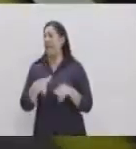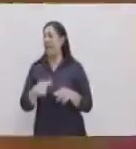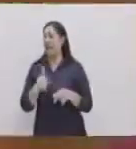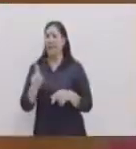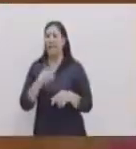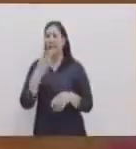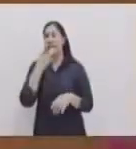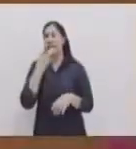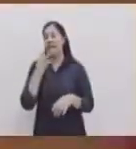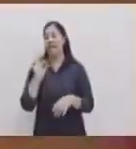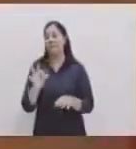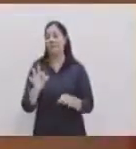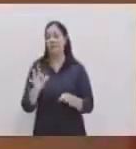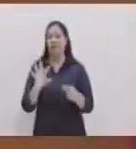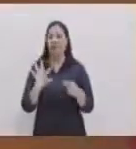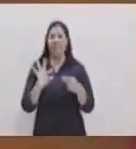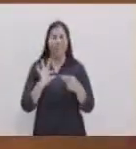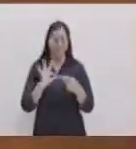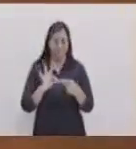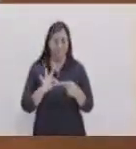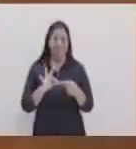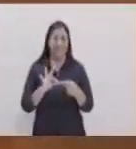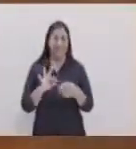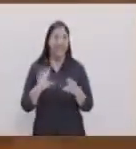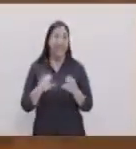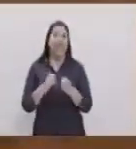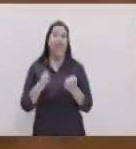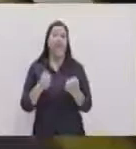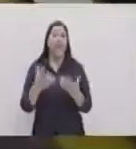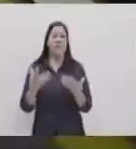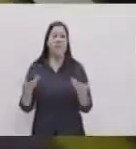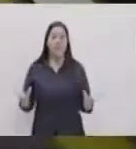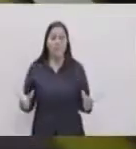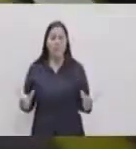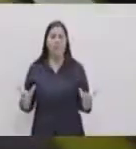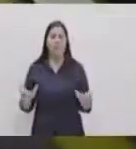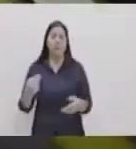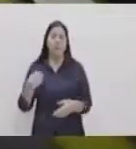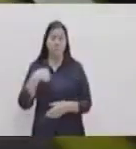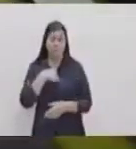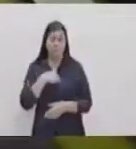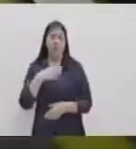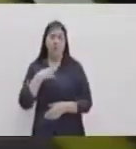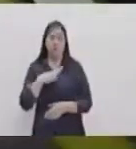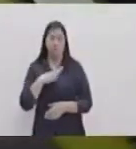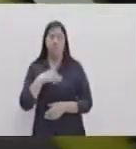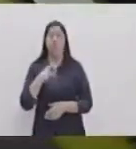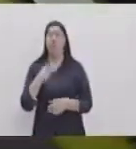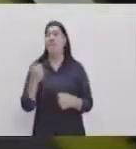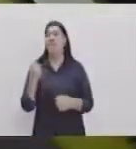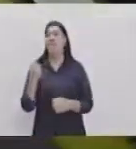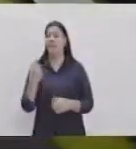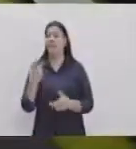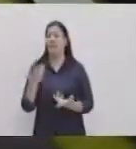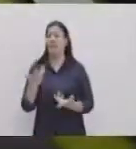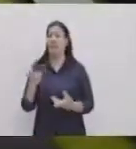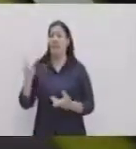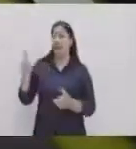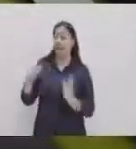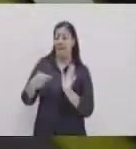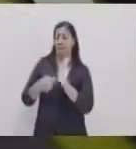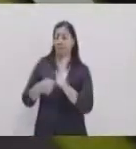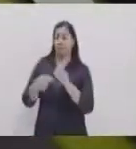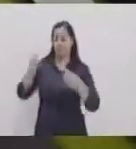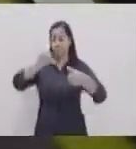que tengan algún saborcito especial. Pero entonces, con lo que tenemos, nos hacen falta